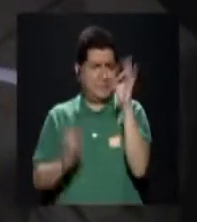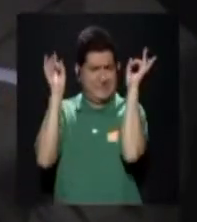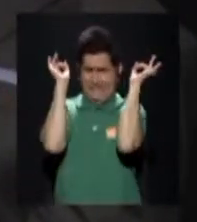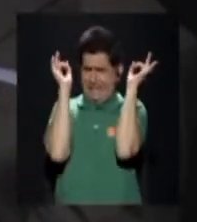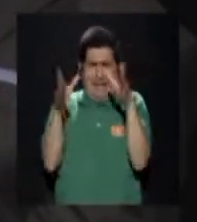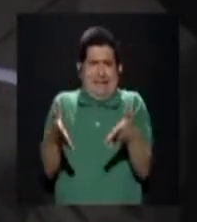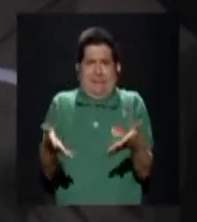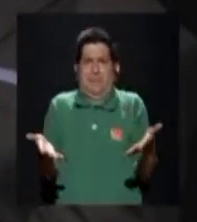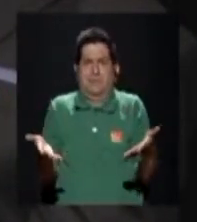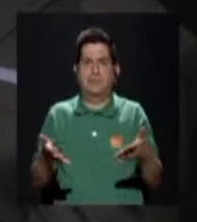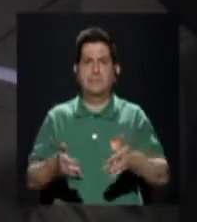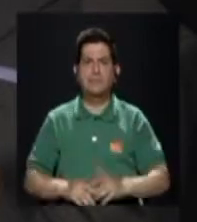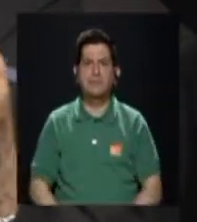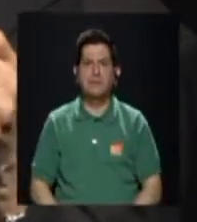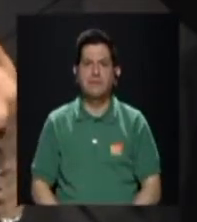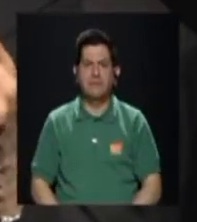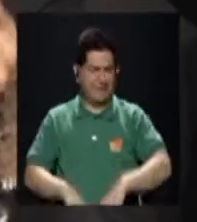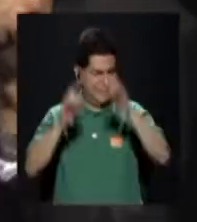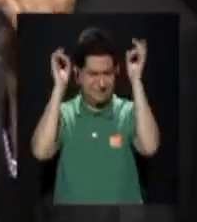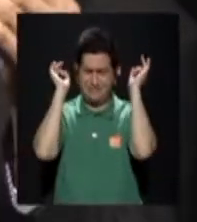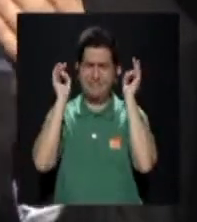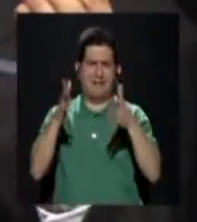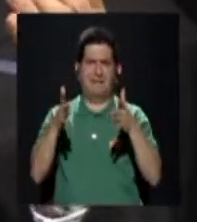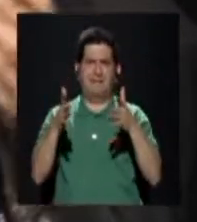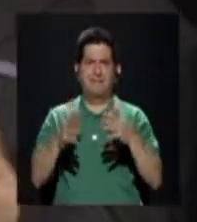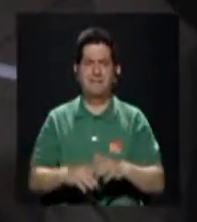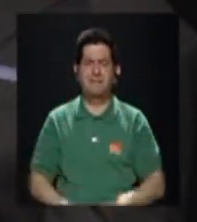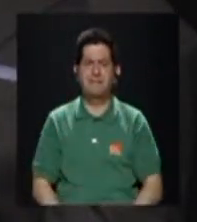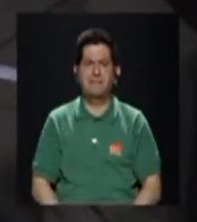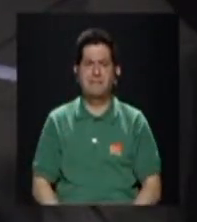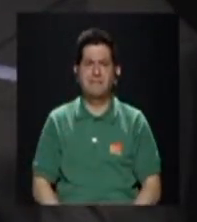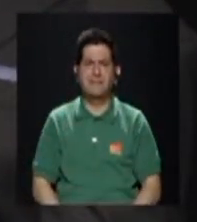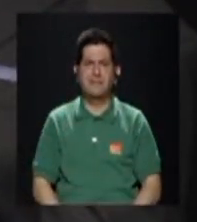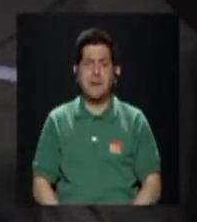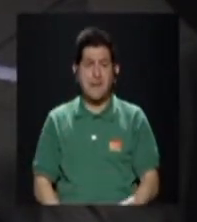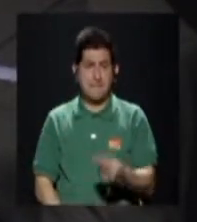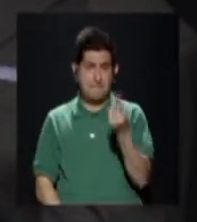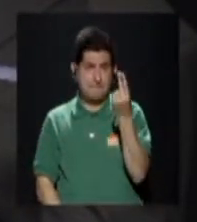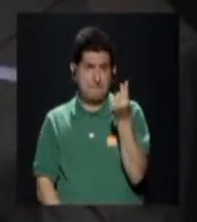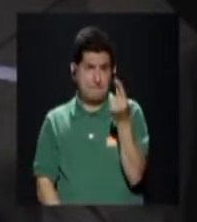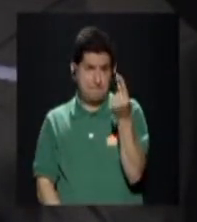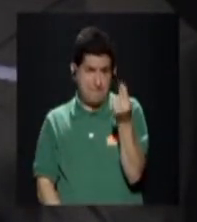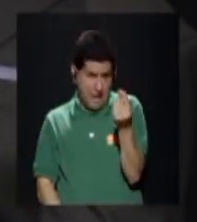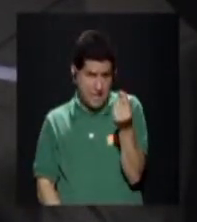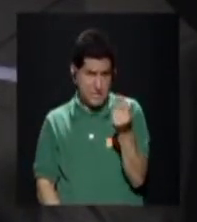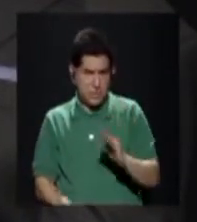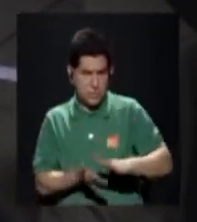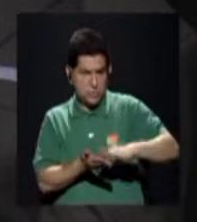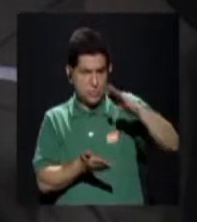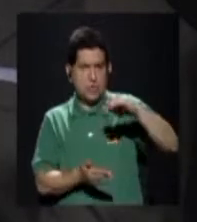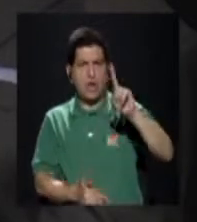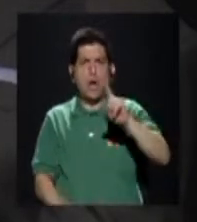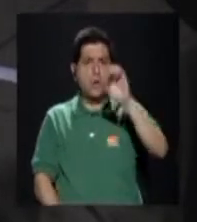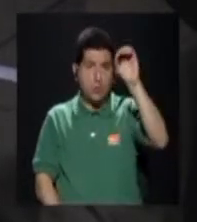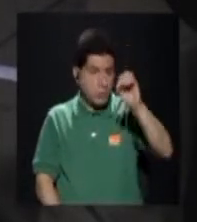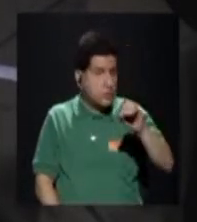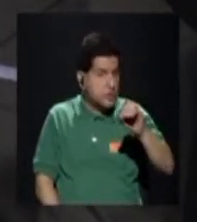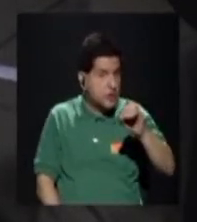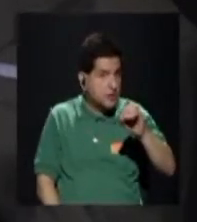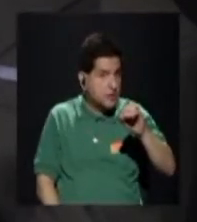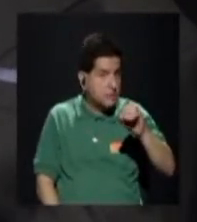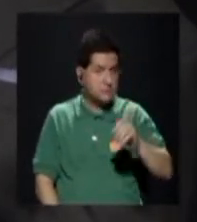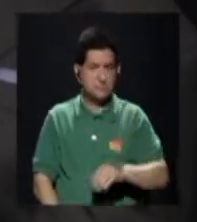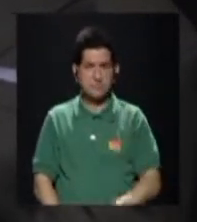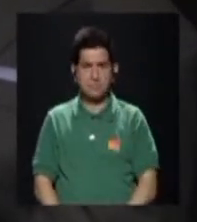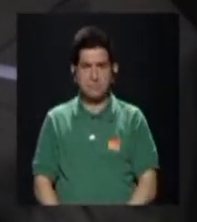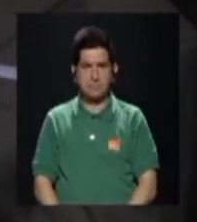barbaridad. Es una barbaridad que los precios crecen al 1%